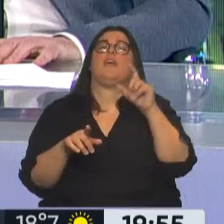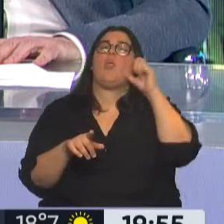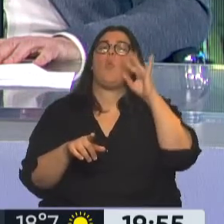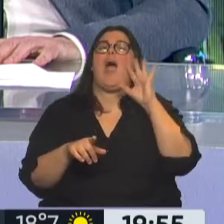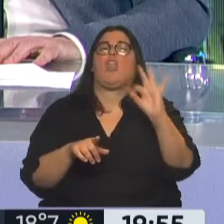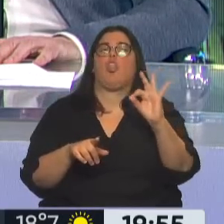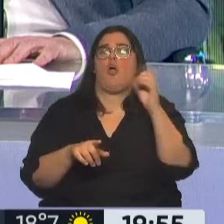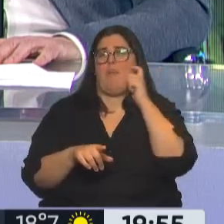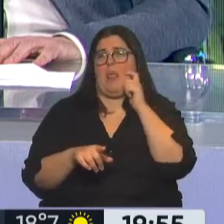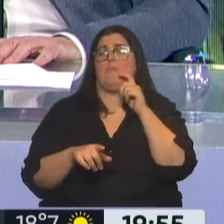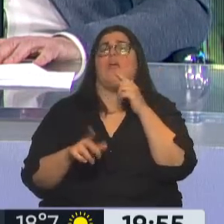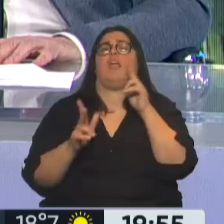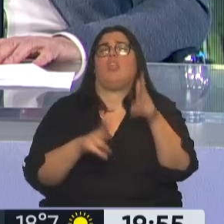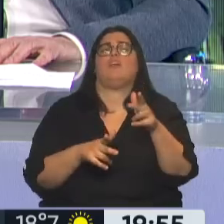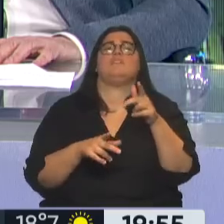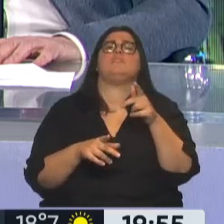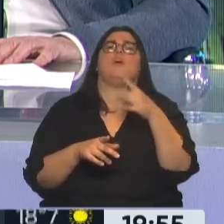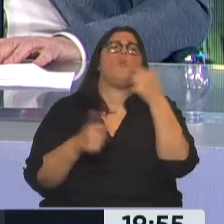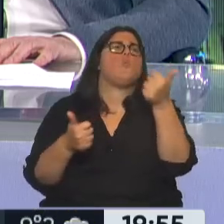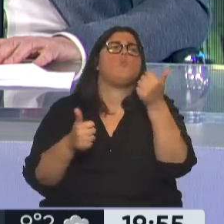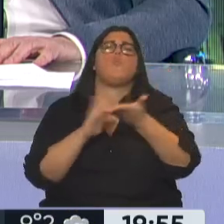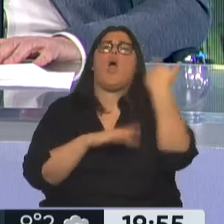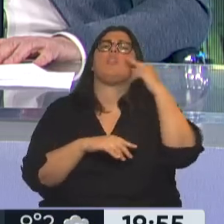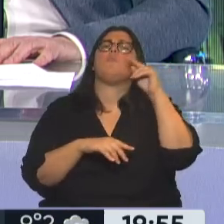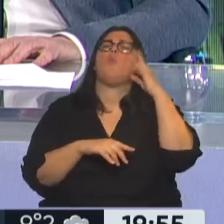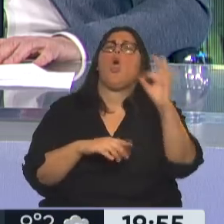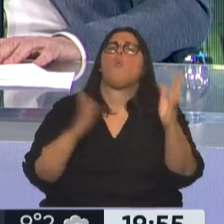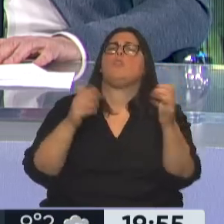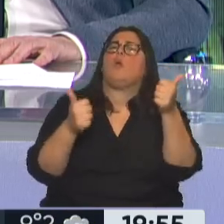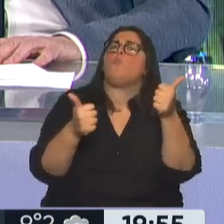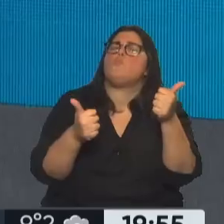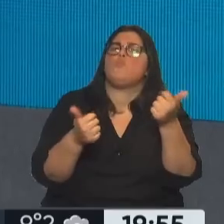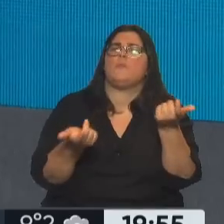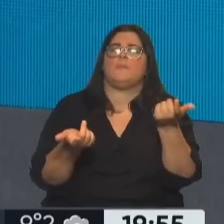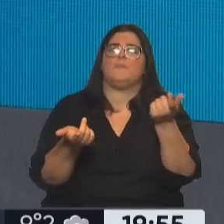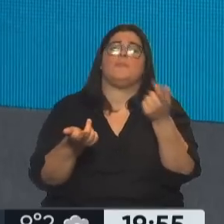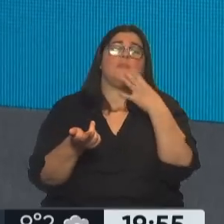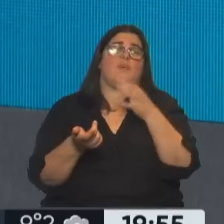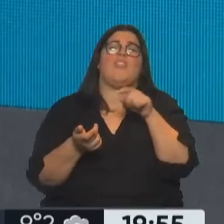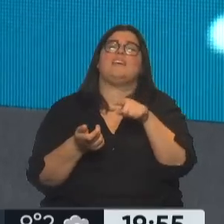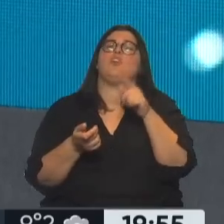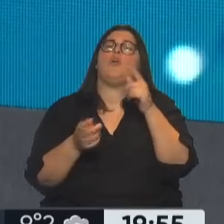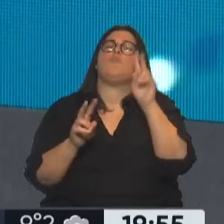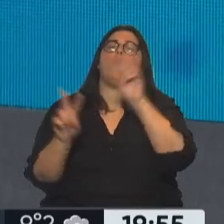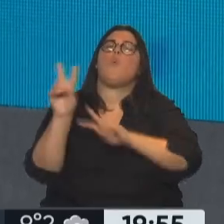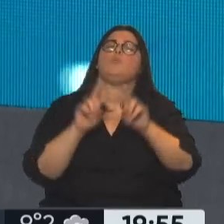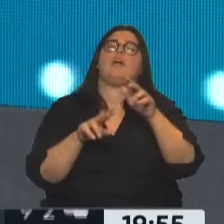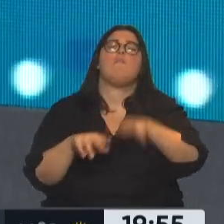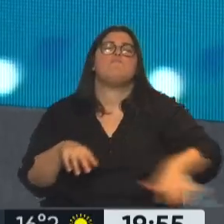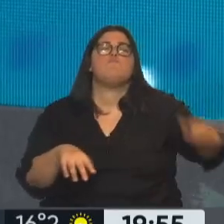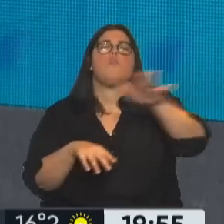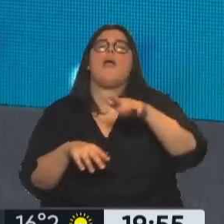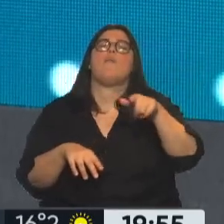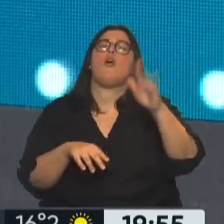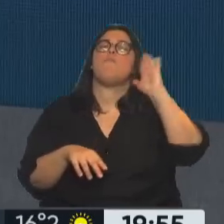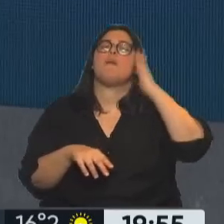¿qué manera de retroceder en este país? ¿Hasta cuándo seguiremos yendo para atrás? Porque buscan esa memoria fresca a la clase media,